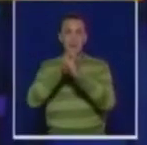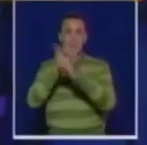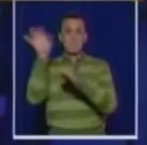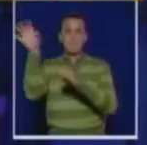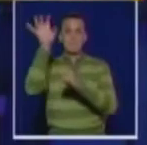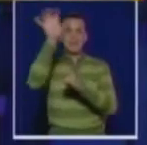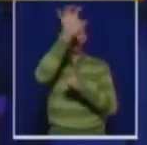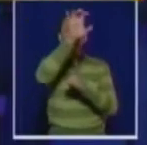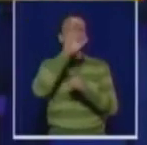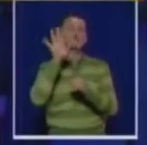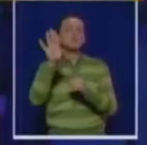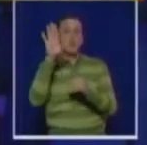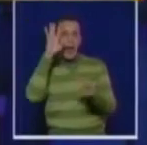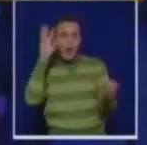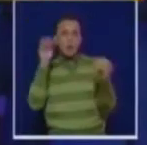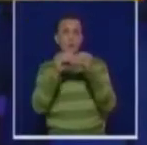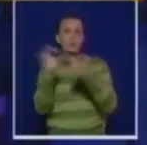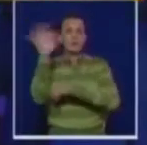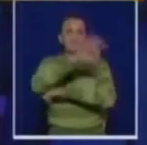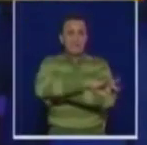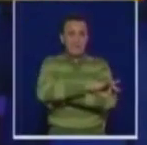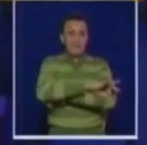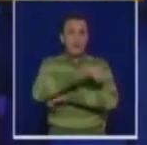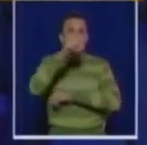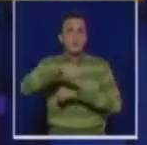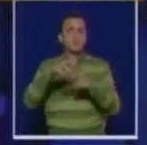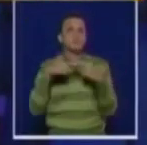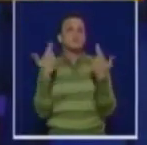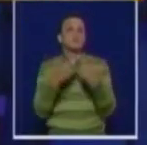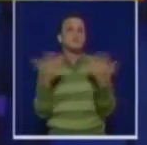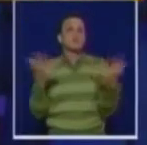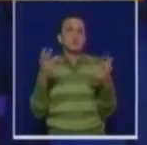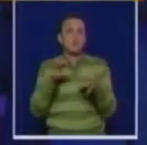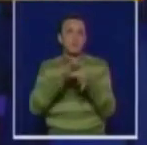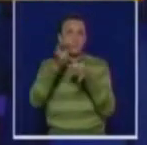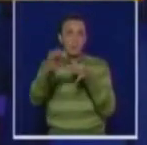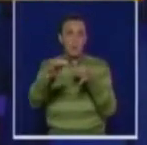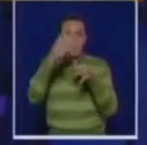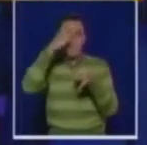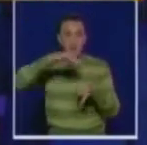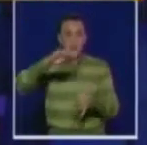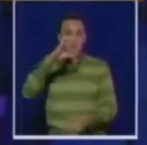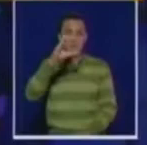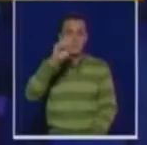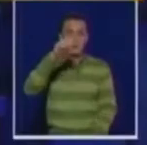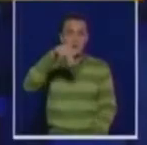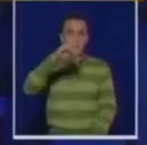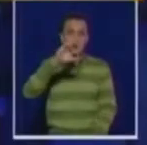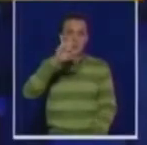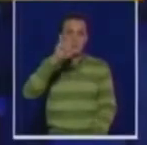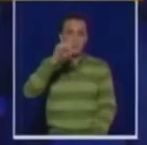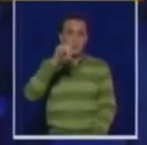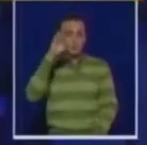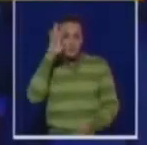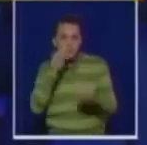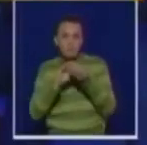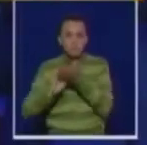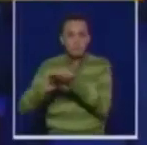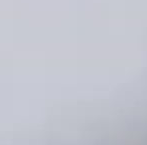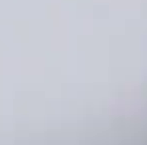4 países que conforman la Alianza del Pacífico se reunieron hoy en Cancún para revisar en detalle los acuerdos comerciales de este importante